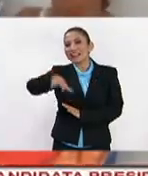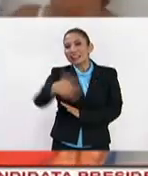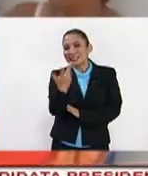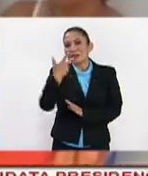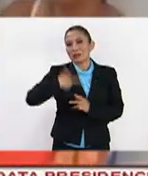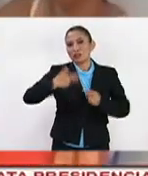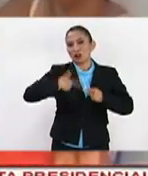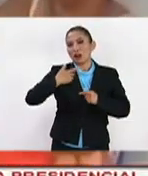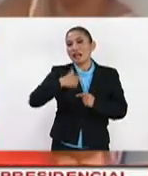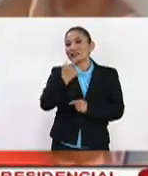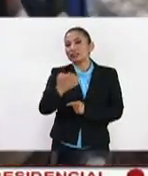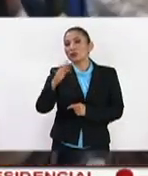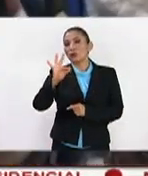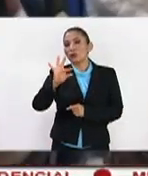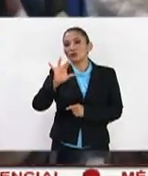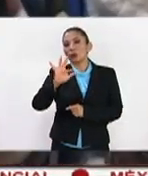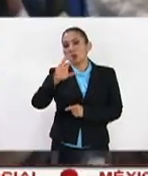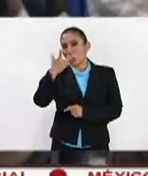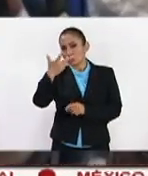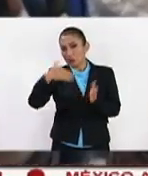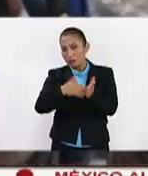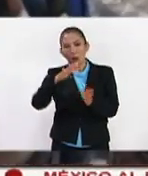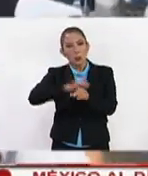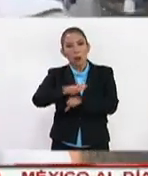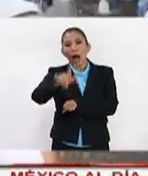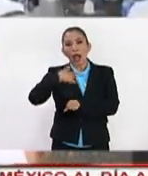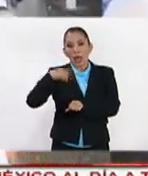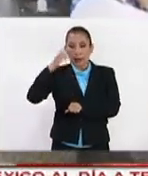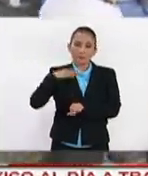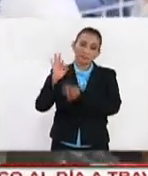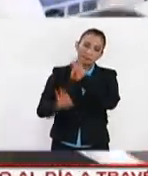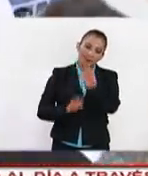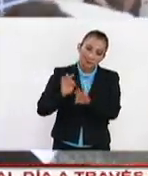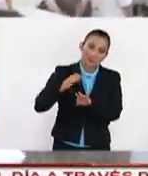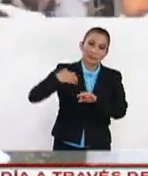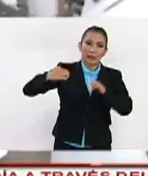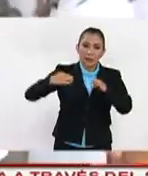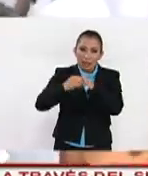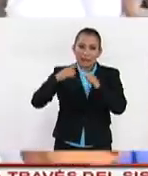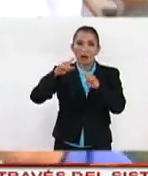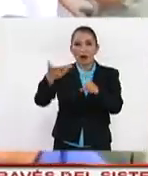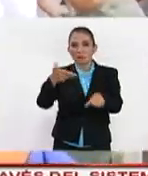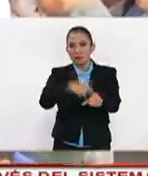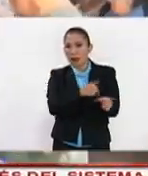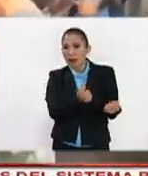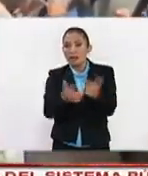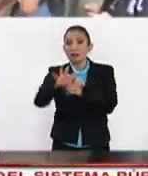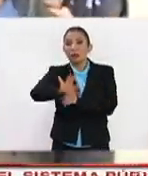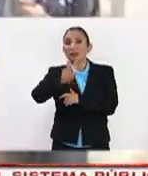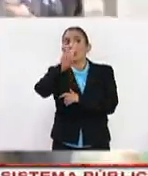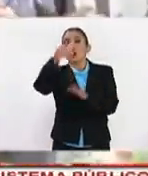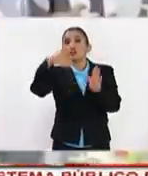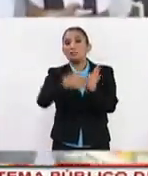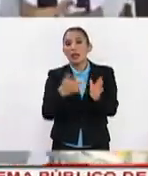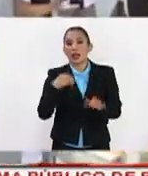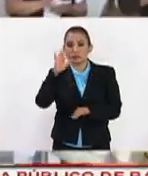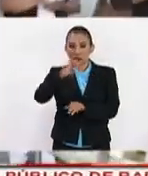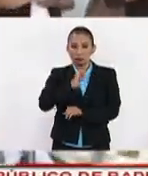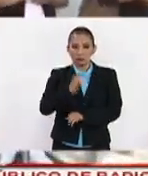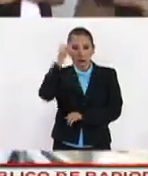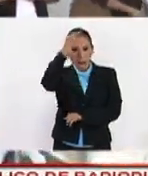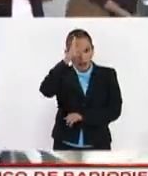210.913 casos, 158.000 correspondieron a consultas, urgencias y hospitalizaciones y más de 52.000